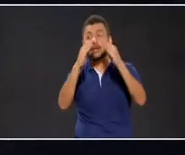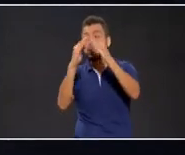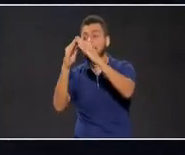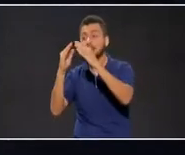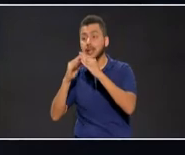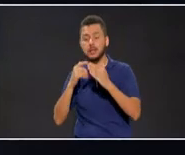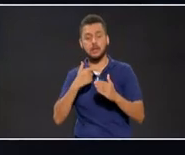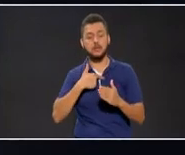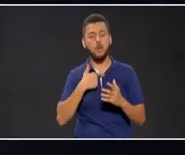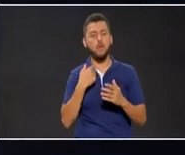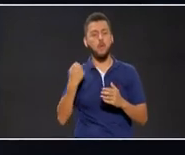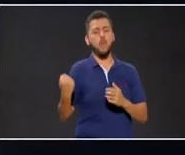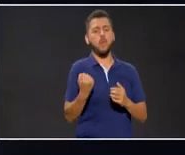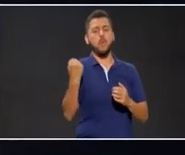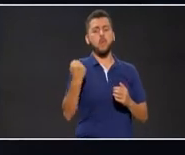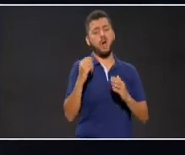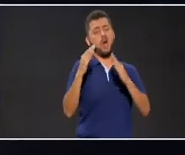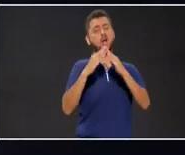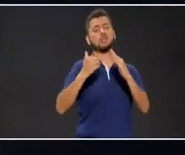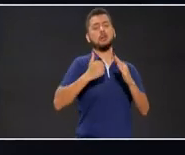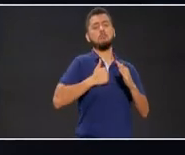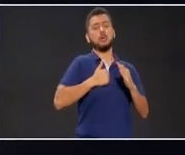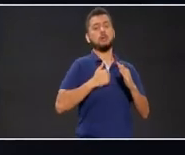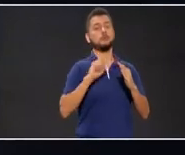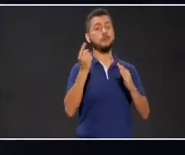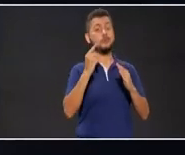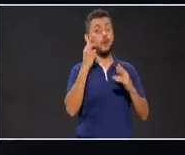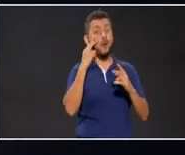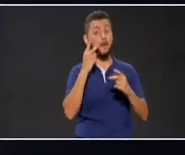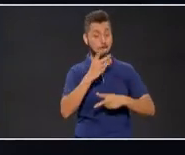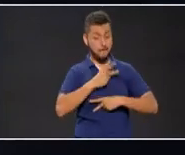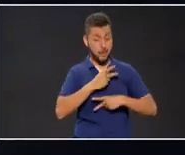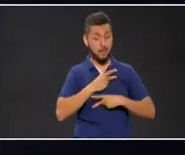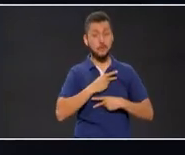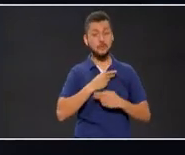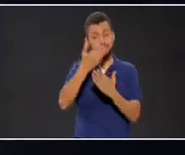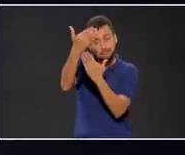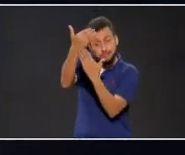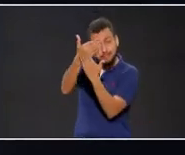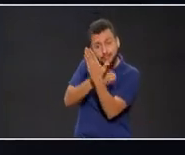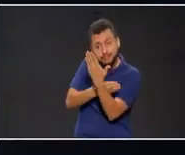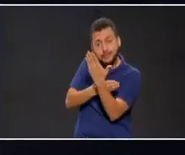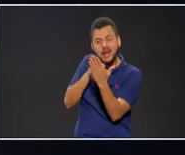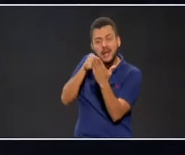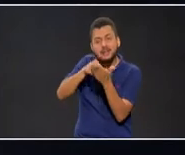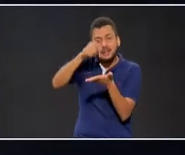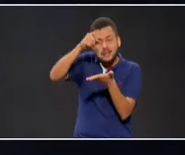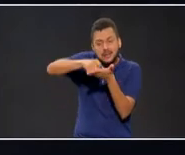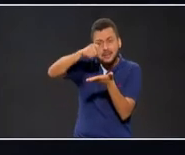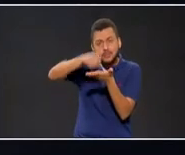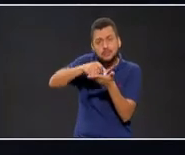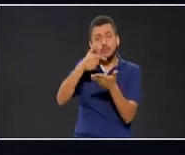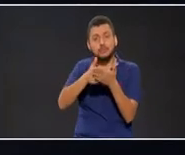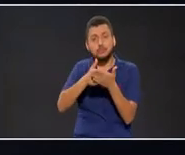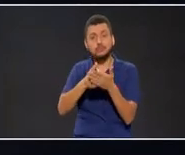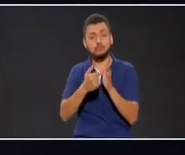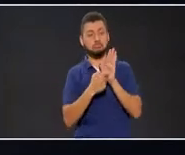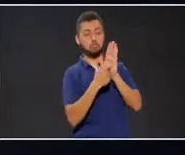no tienes acceso a crédito ni puedes vender ni comprar eso está pasando en los cinco corregimientos y en muchos de los barrios de